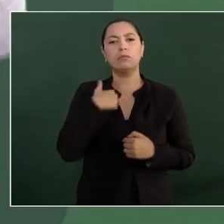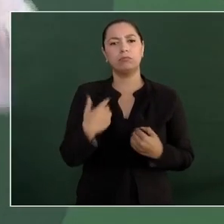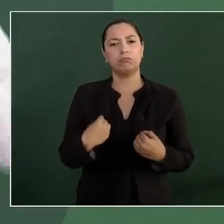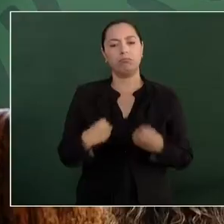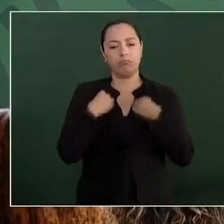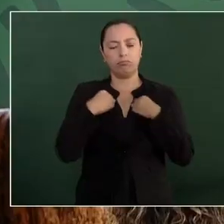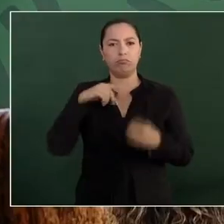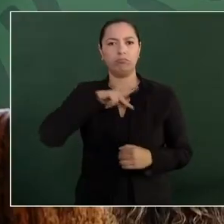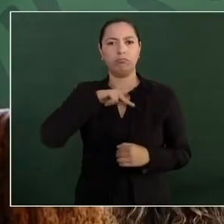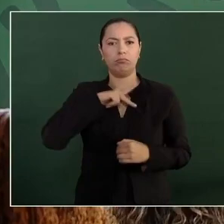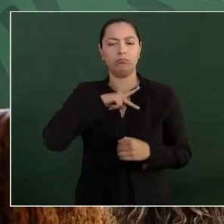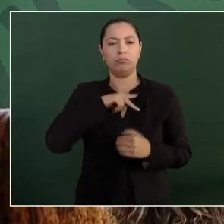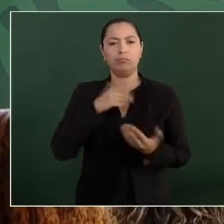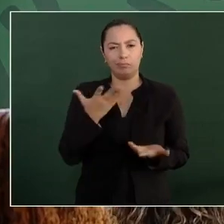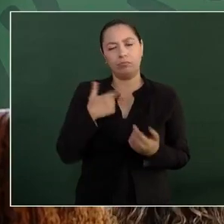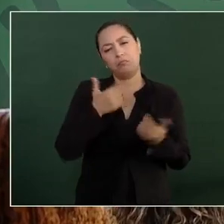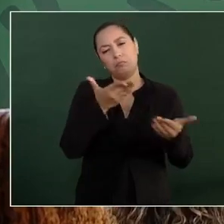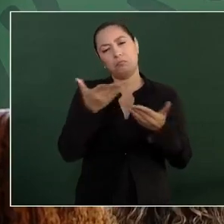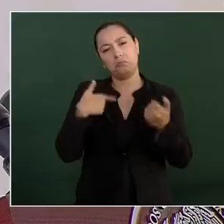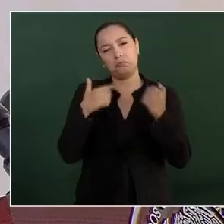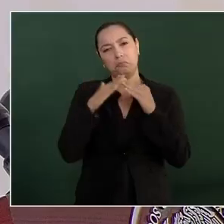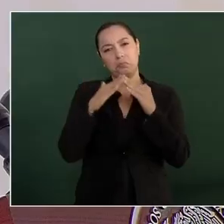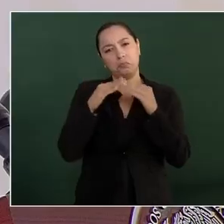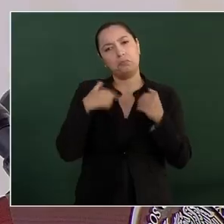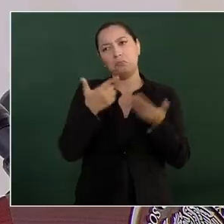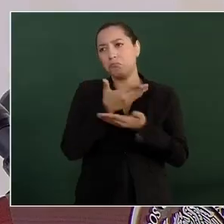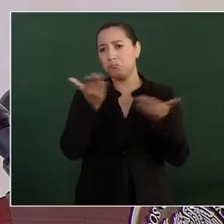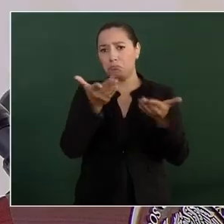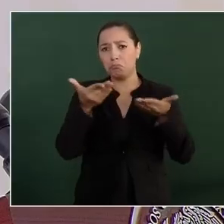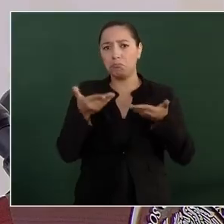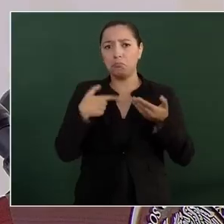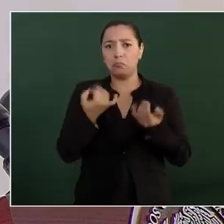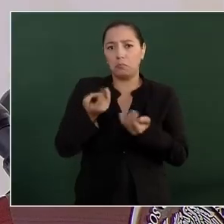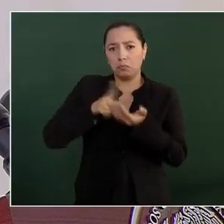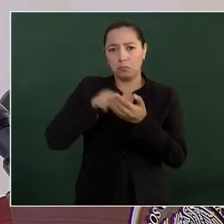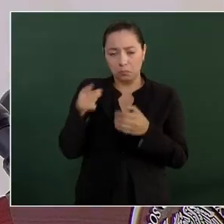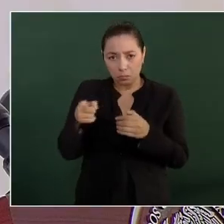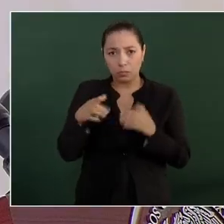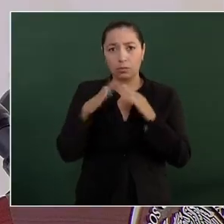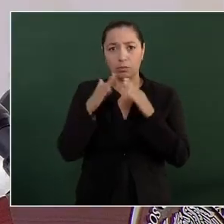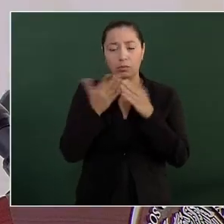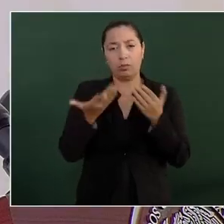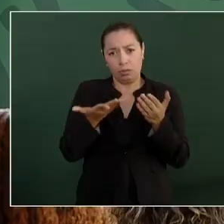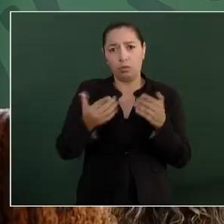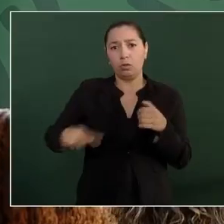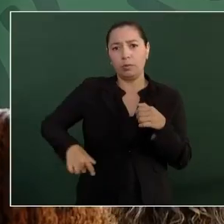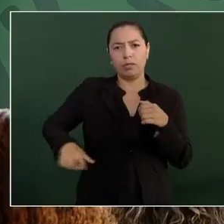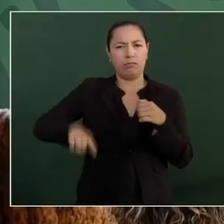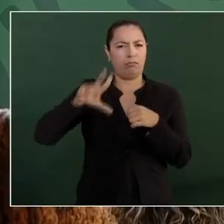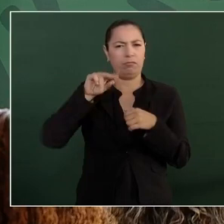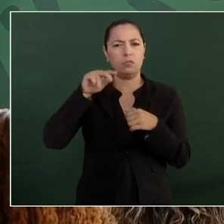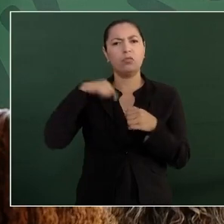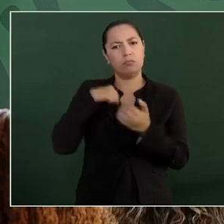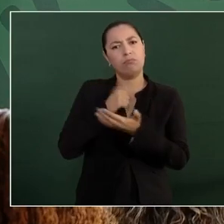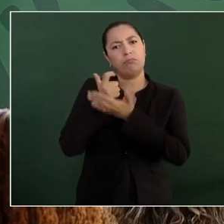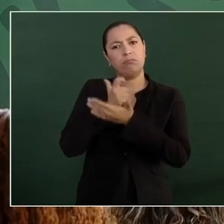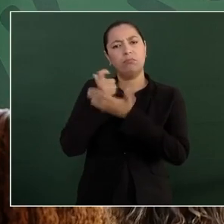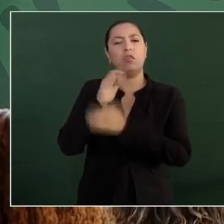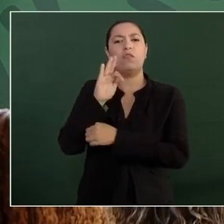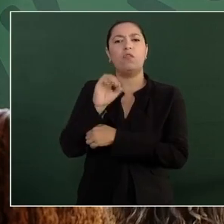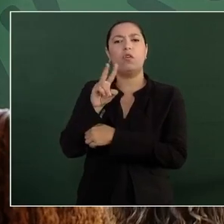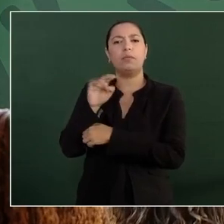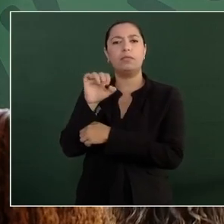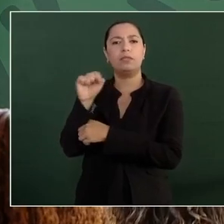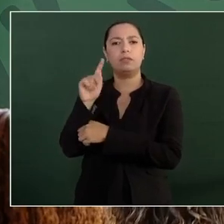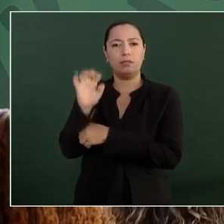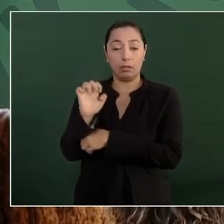es más, donde yo vivo, que es la casa de ustedes, no vivo en casa de gobierno, la estoy pagando al Fobiste. A mi edad todavía no he